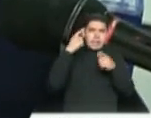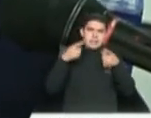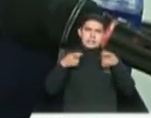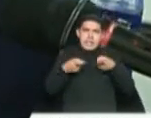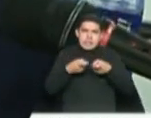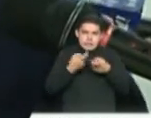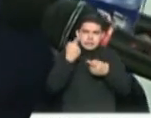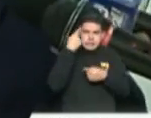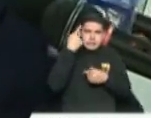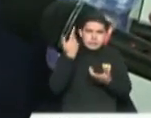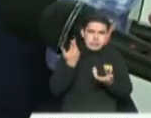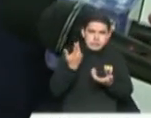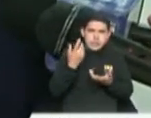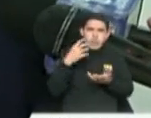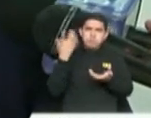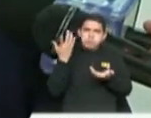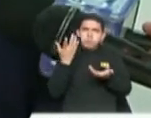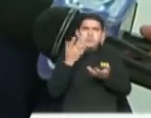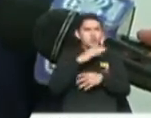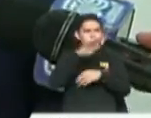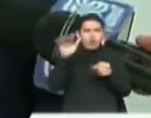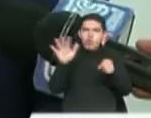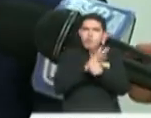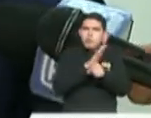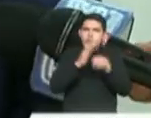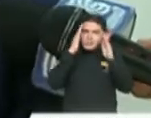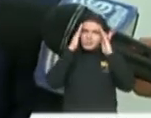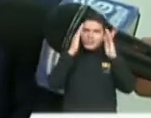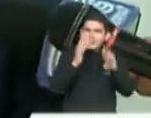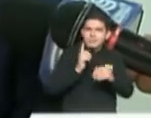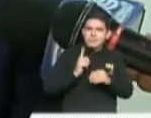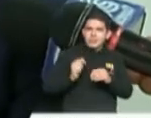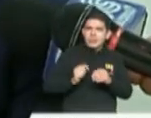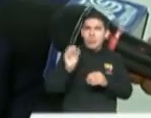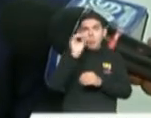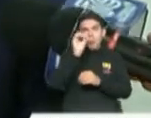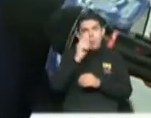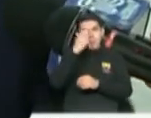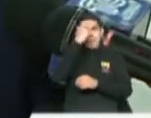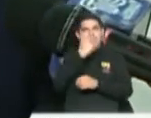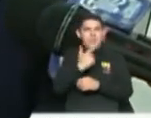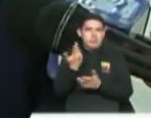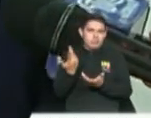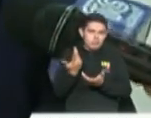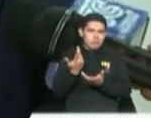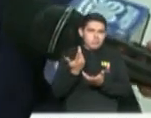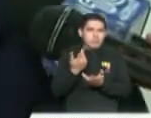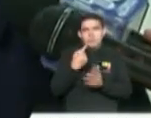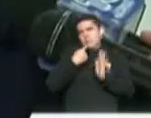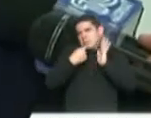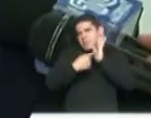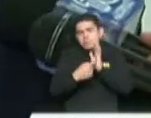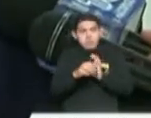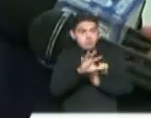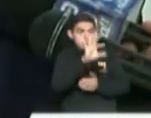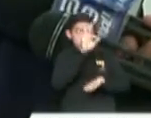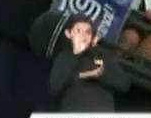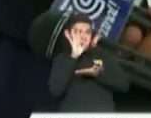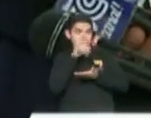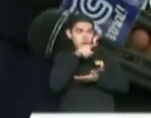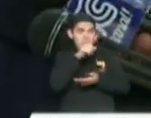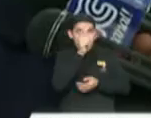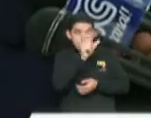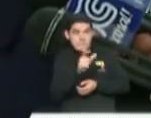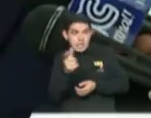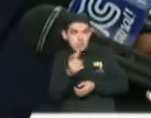cobertura a la atención integral de salud o una persona en selección adversa también seleccionan que sean solo